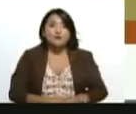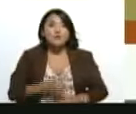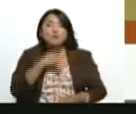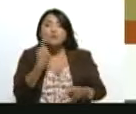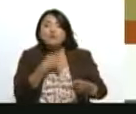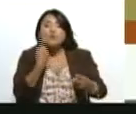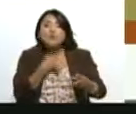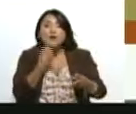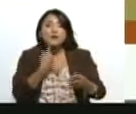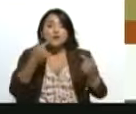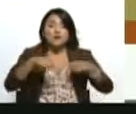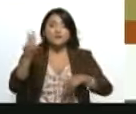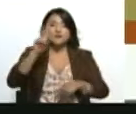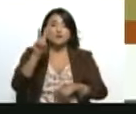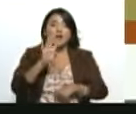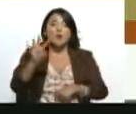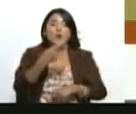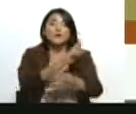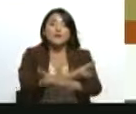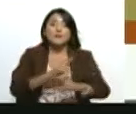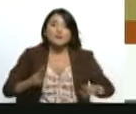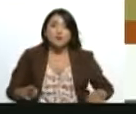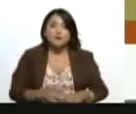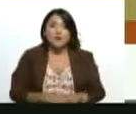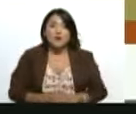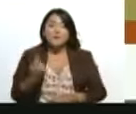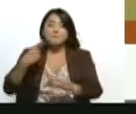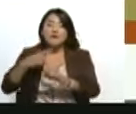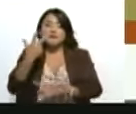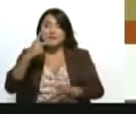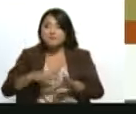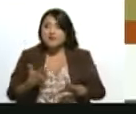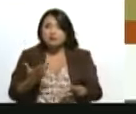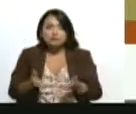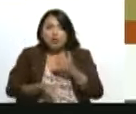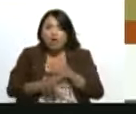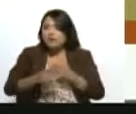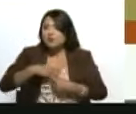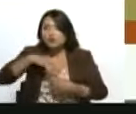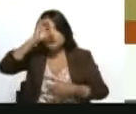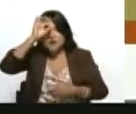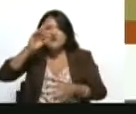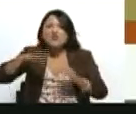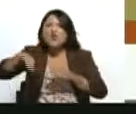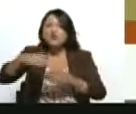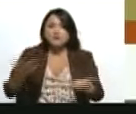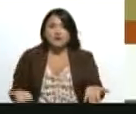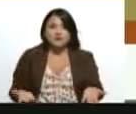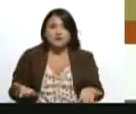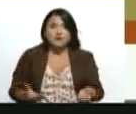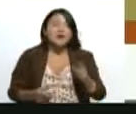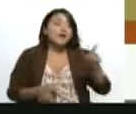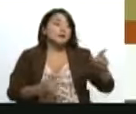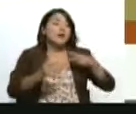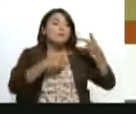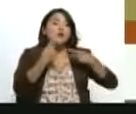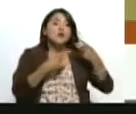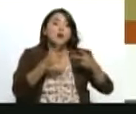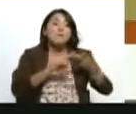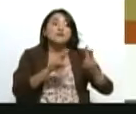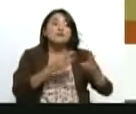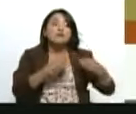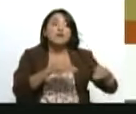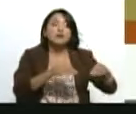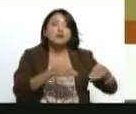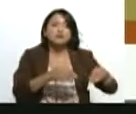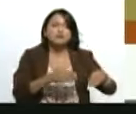muertos aquí en Venezuela en la Cuarta República, de los cuales hay 3.000 que no aparecen aún, gracias a la política de pacificación de ellos. Nosotros